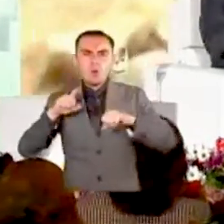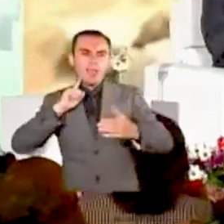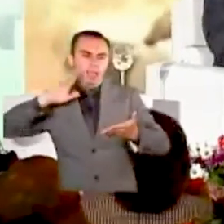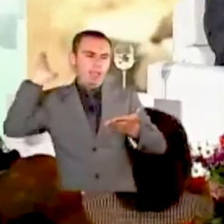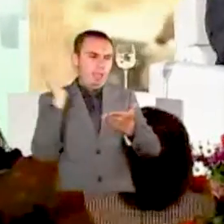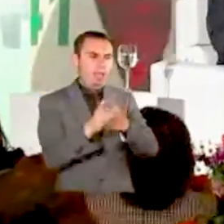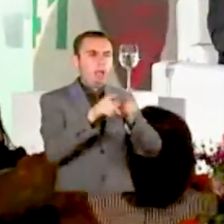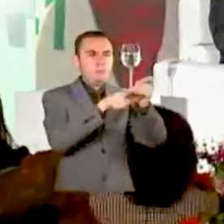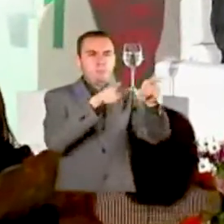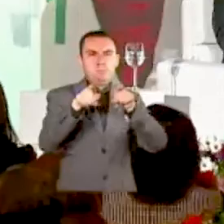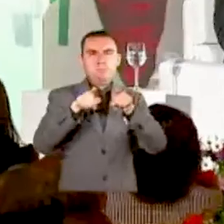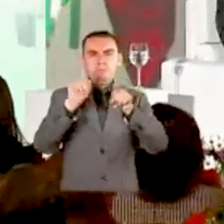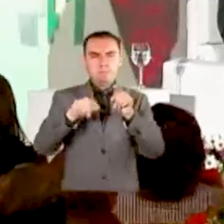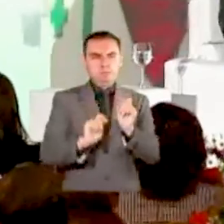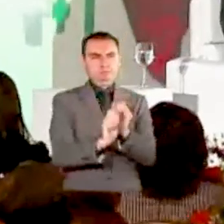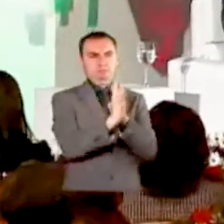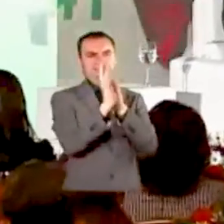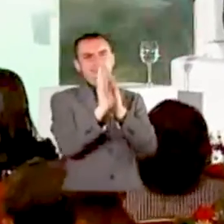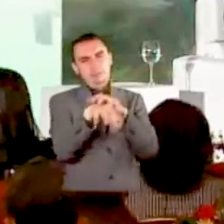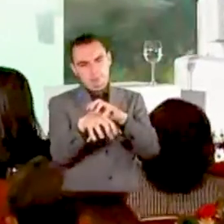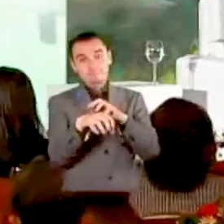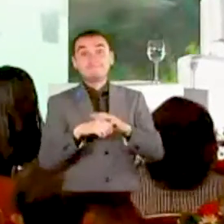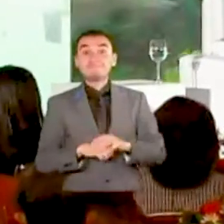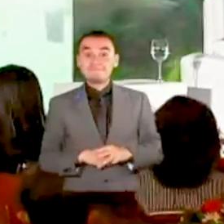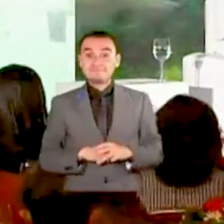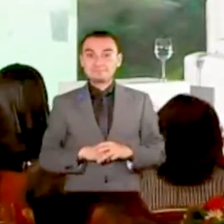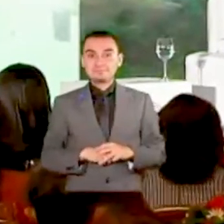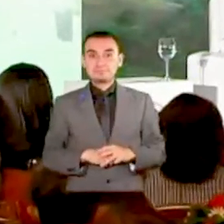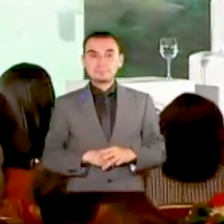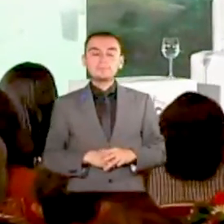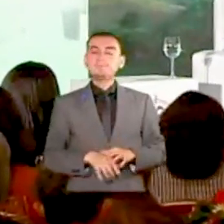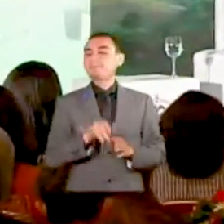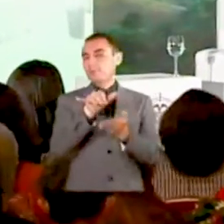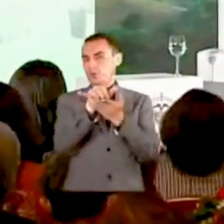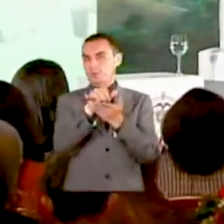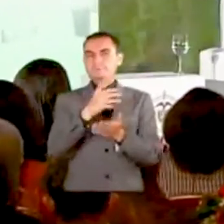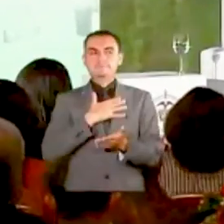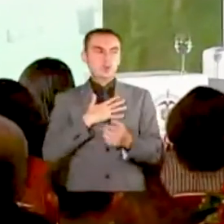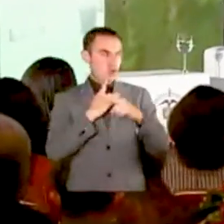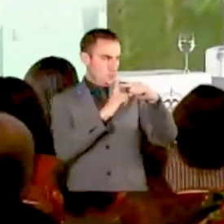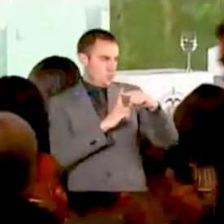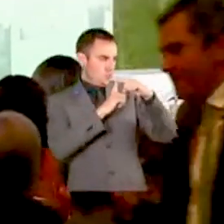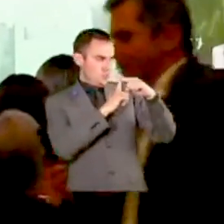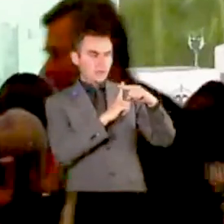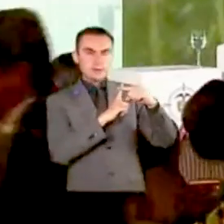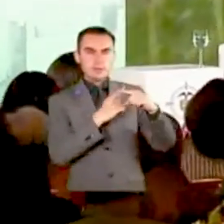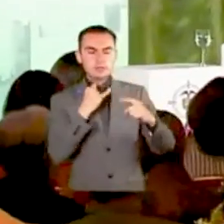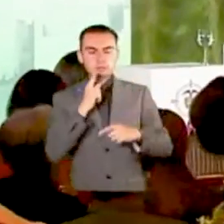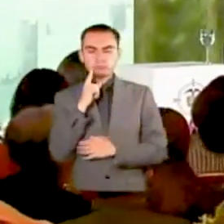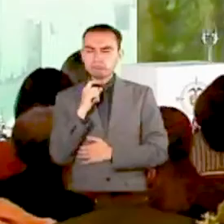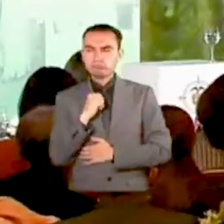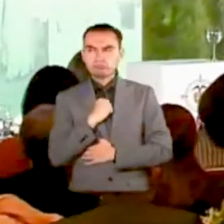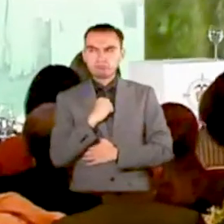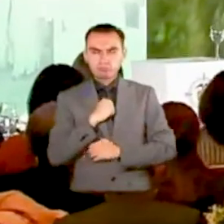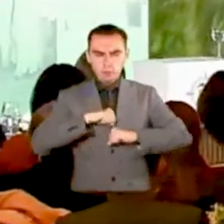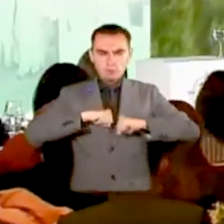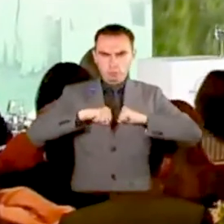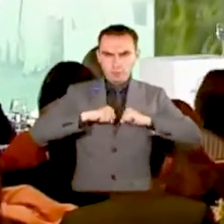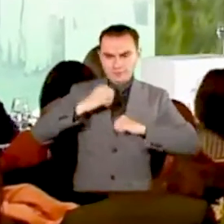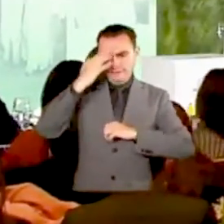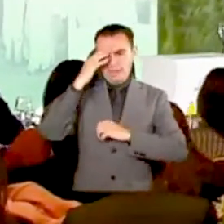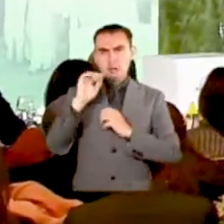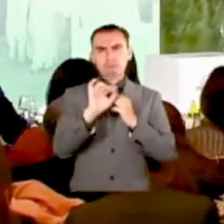efectivo goce de este derecho. Pero no solamente la Procuraduría General de la Nación concentró sus esfuerzos en los